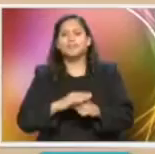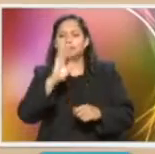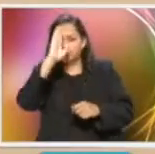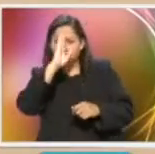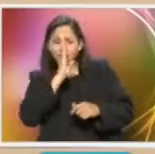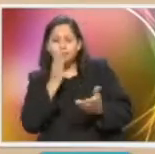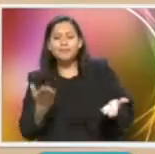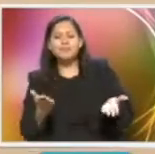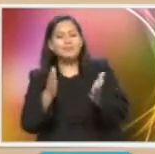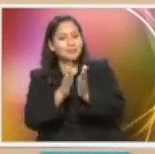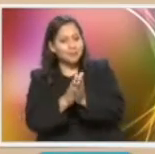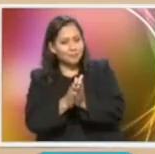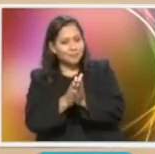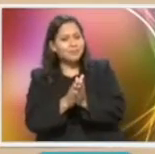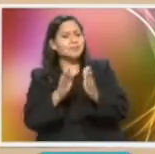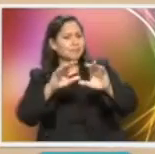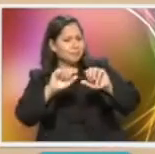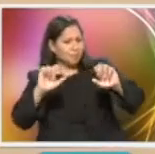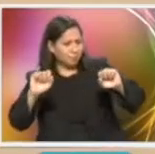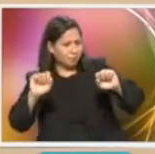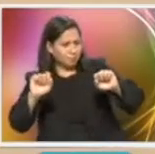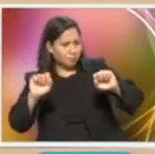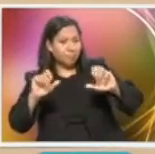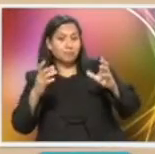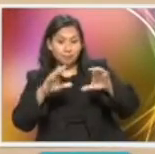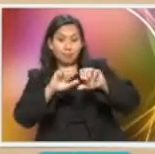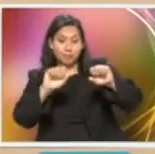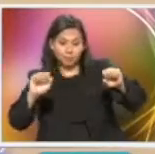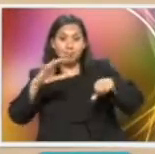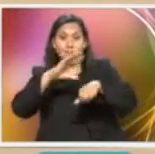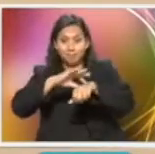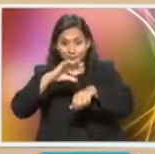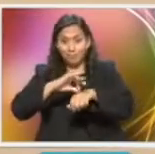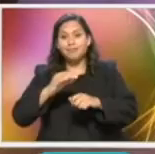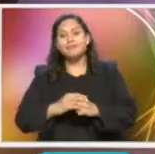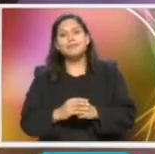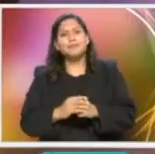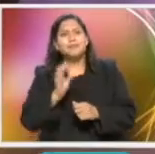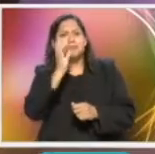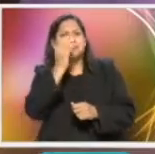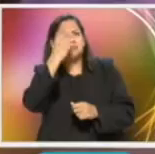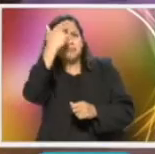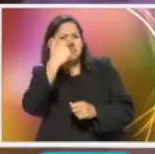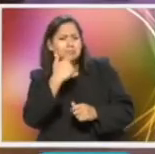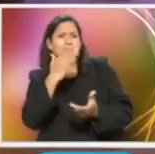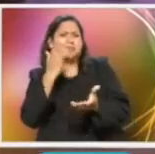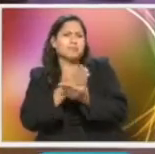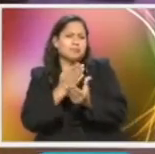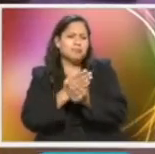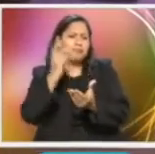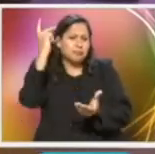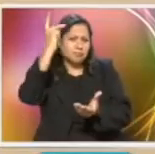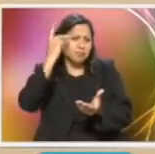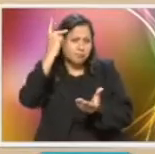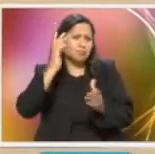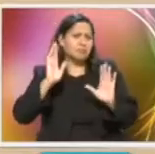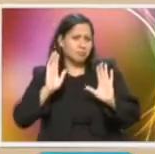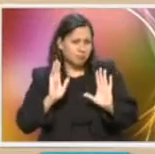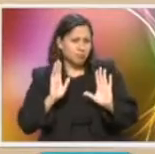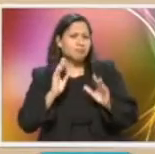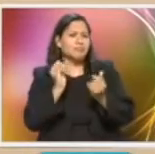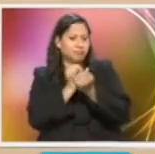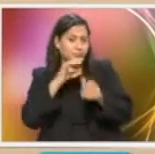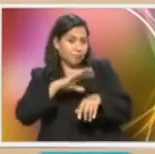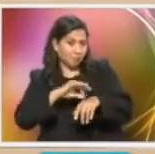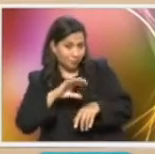unas quesadillitas con chorizo. Eso. Pues el chorizo ya es carne. Y en la cena, pues me voy a echar los taquitos al pastor, que también es